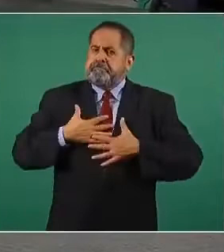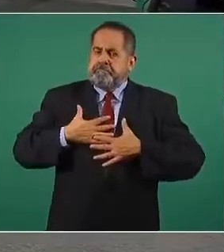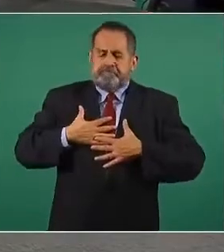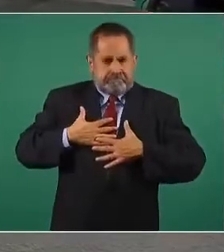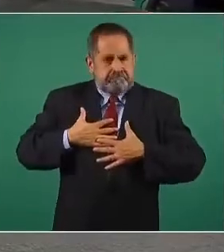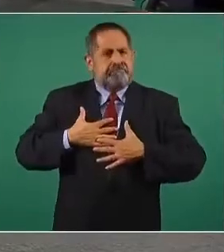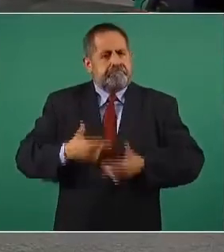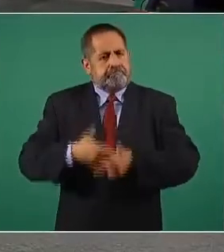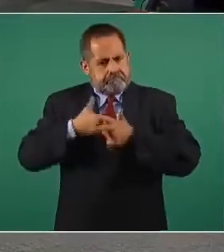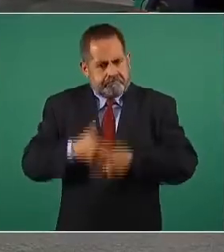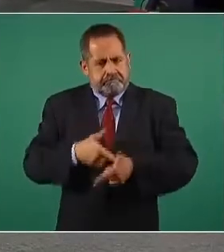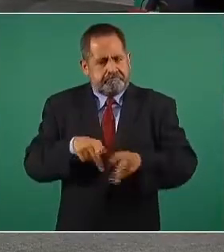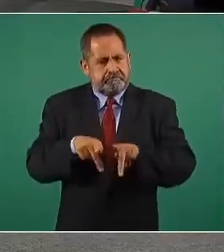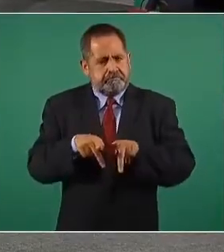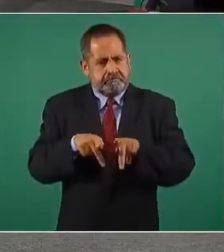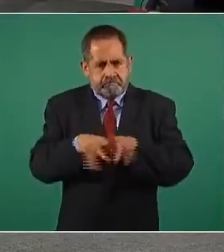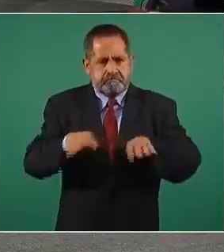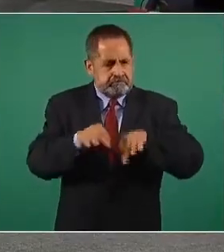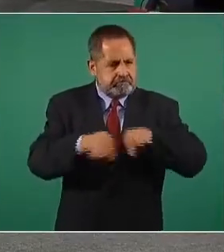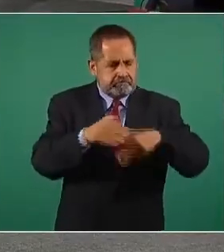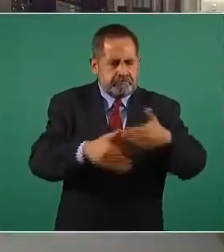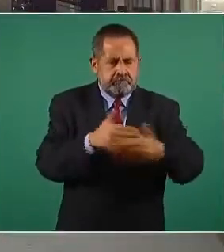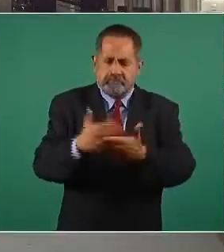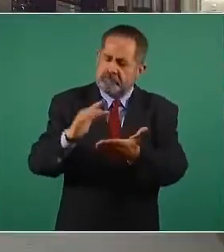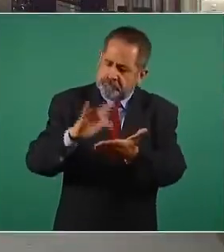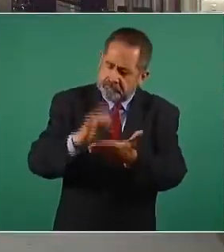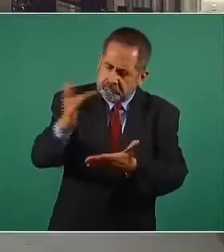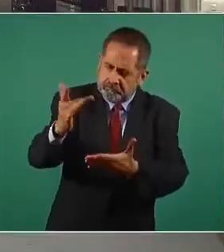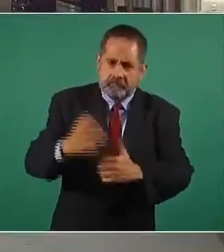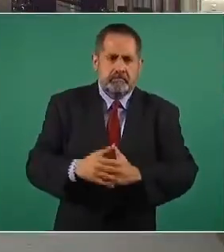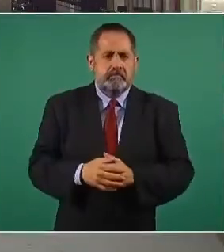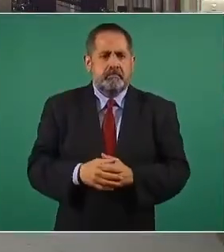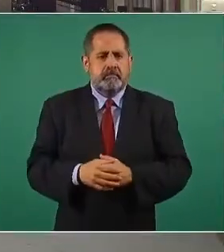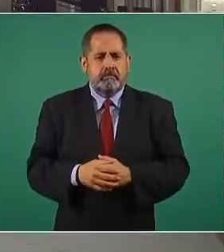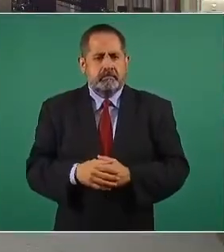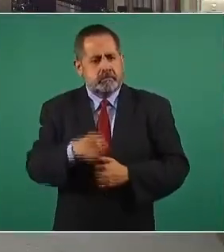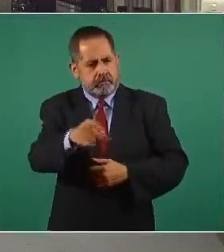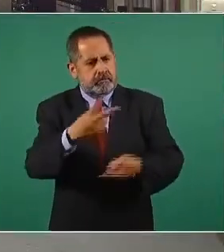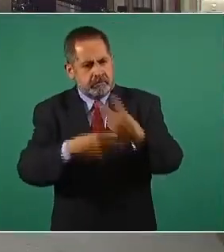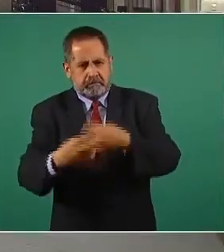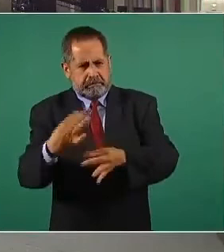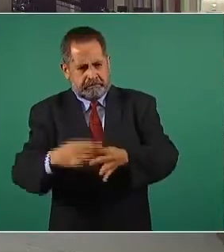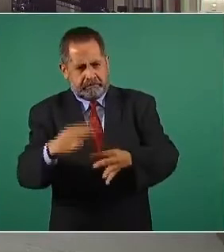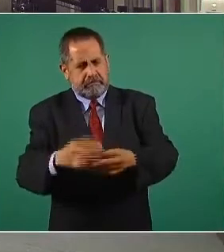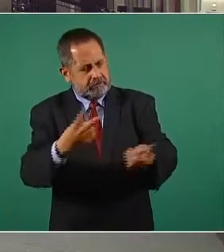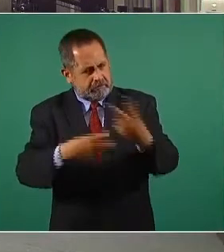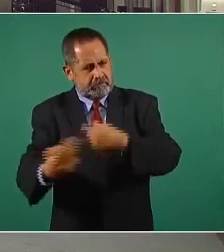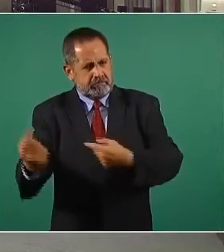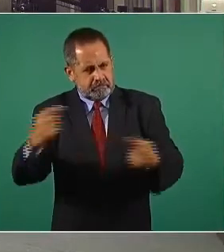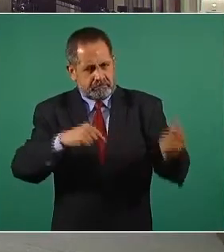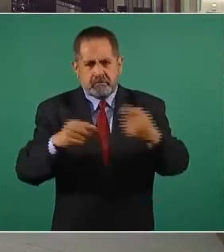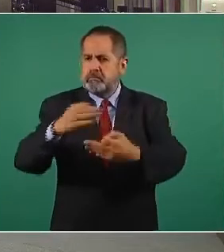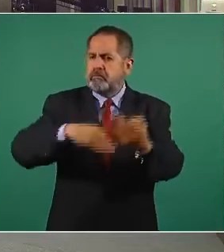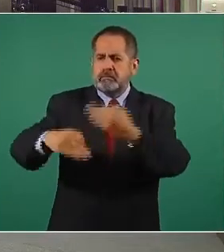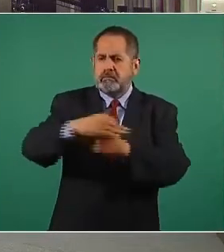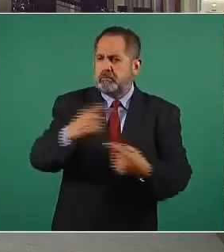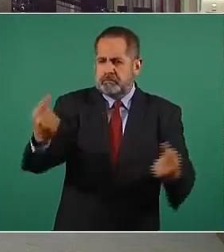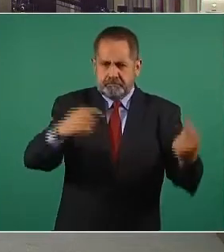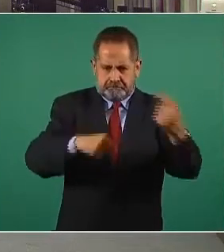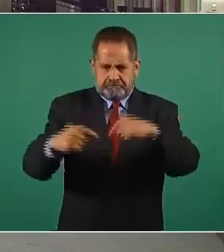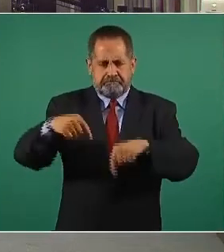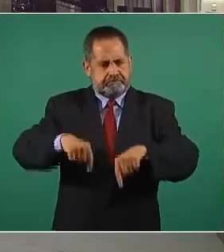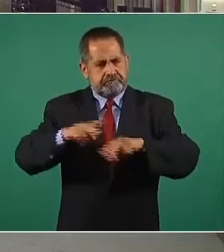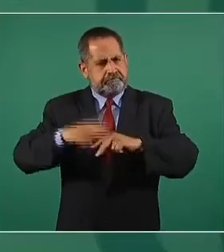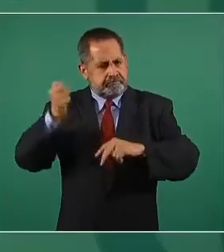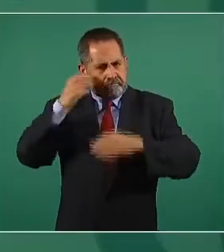trabajo periodístico. Muchas gracias. Sí, y no dejen de venir todos,